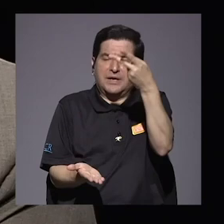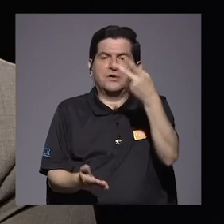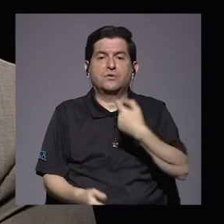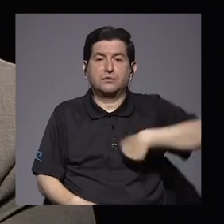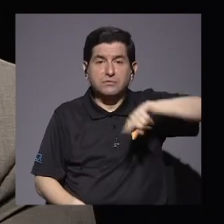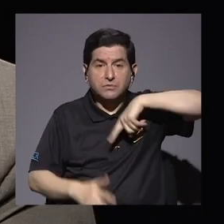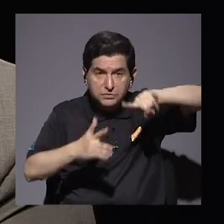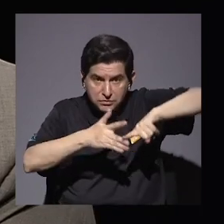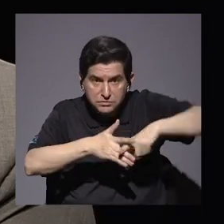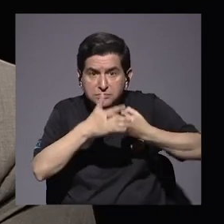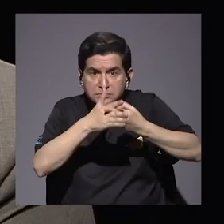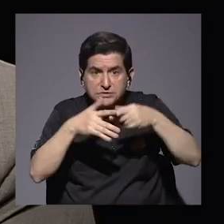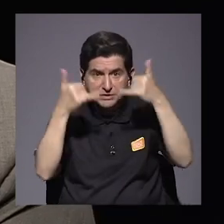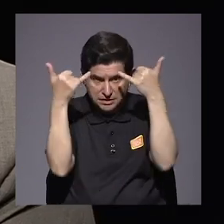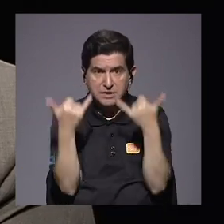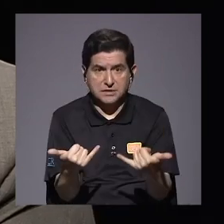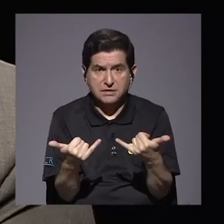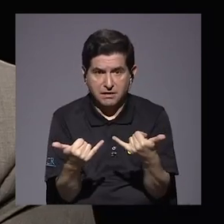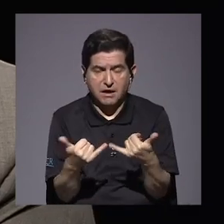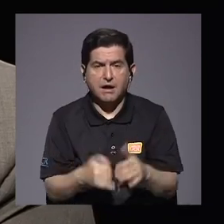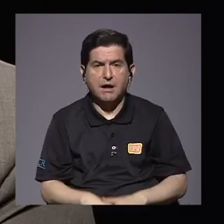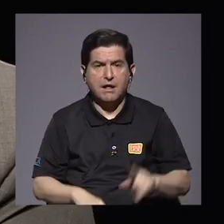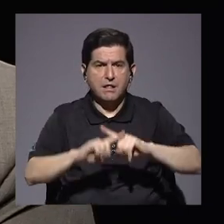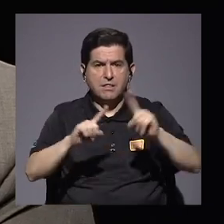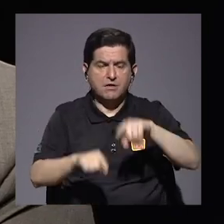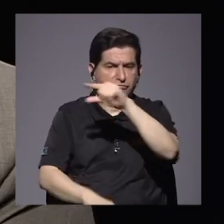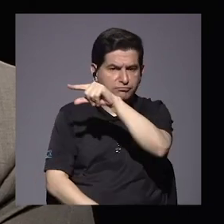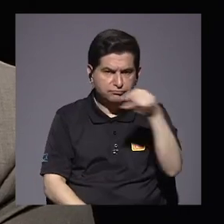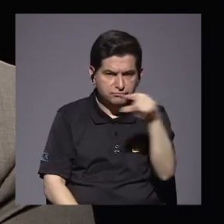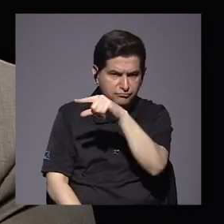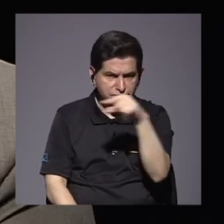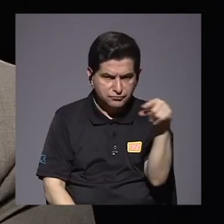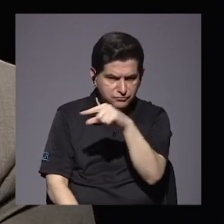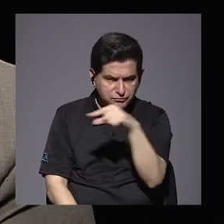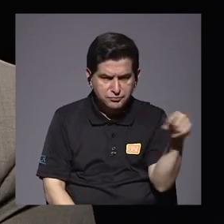Hemos iniciado desde hace ya varias semanas